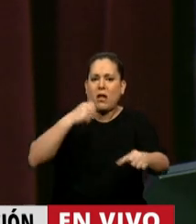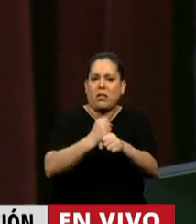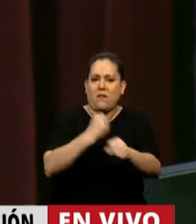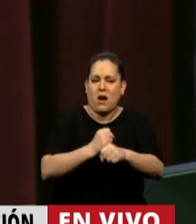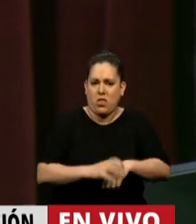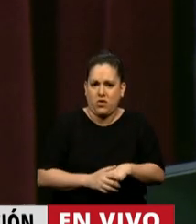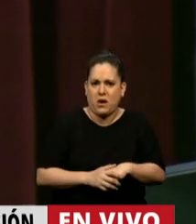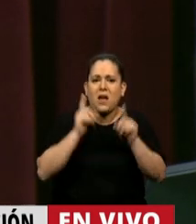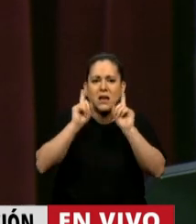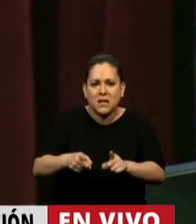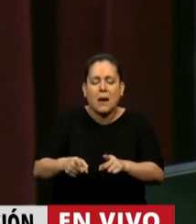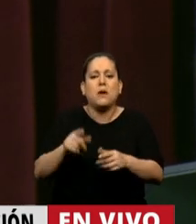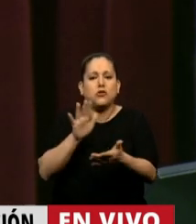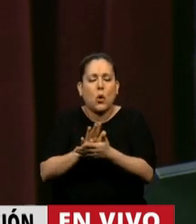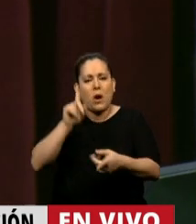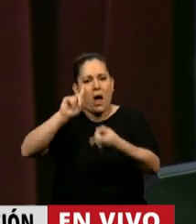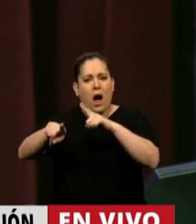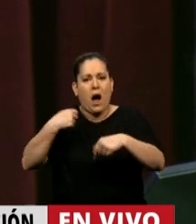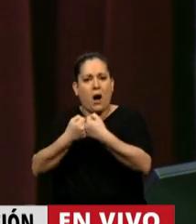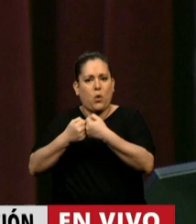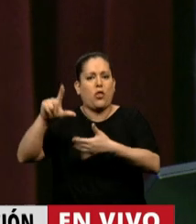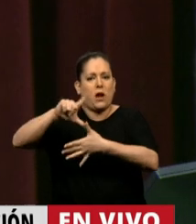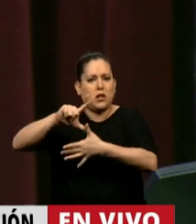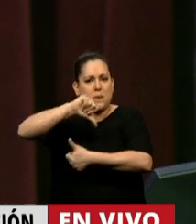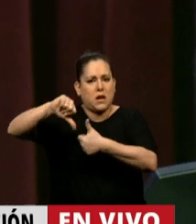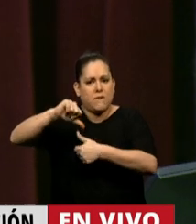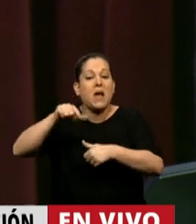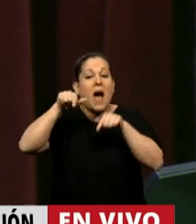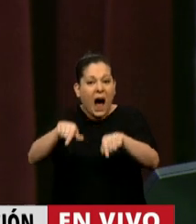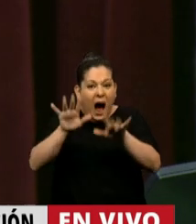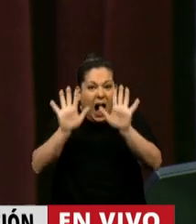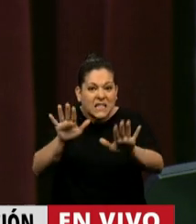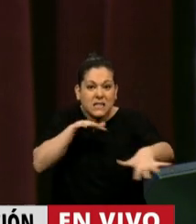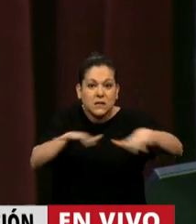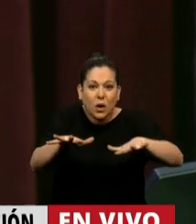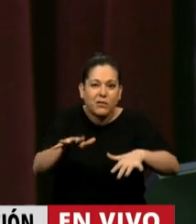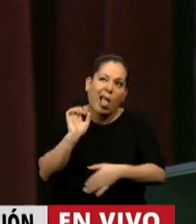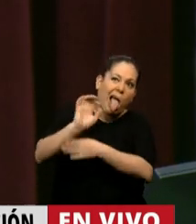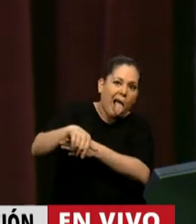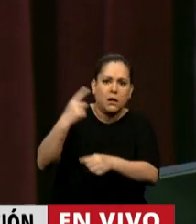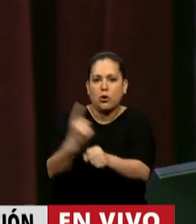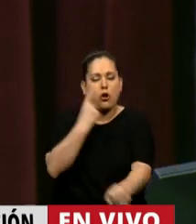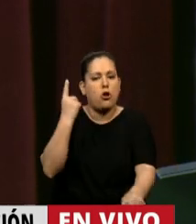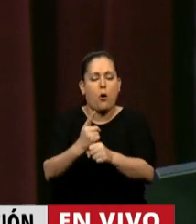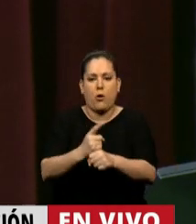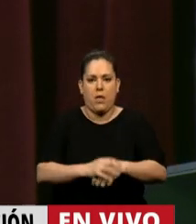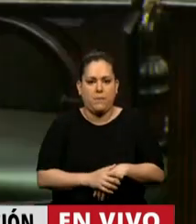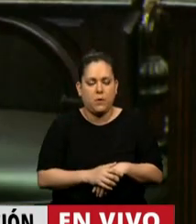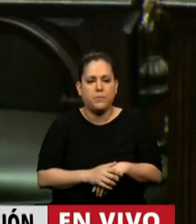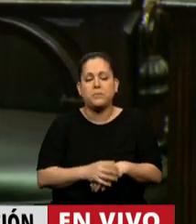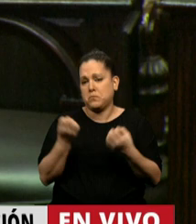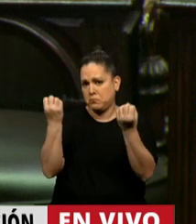con el tratado de escas por lo tanto situaciones como estas no las podemos dejar pasar no